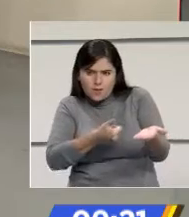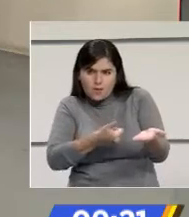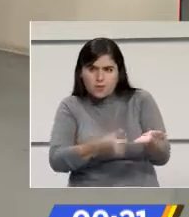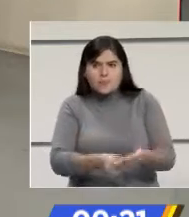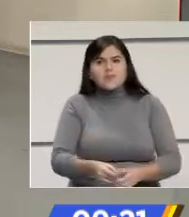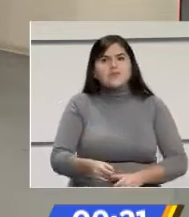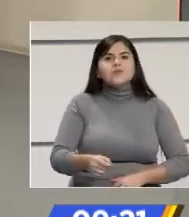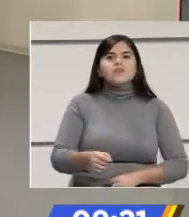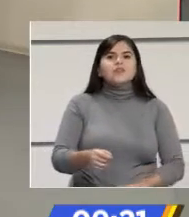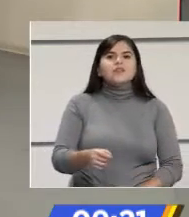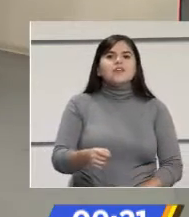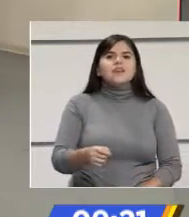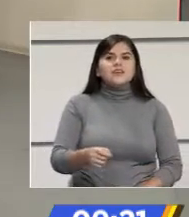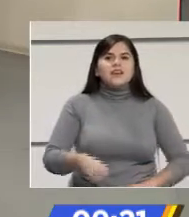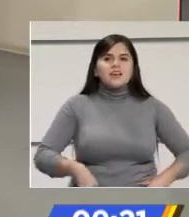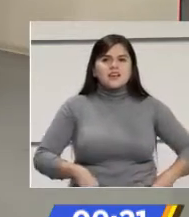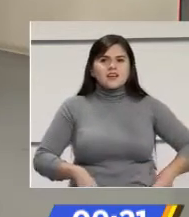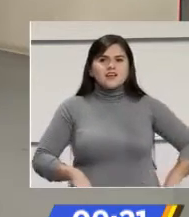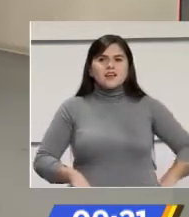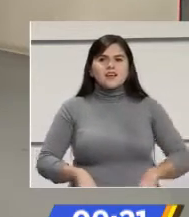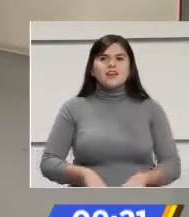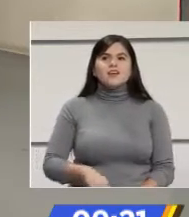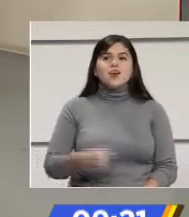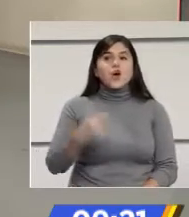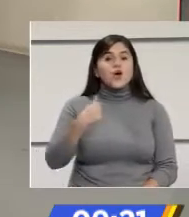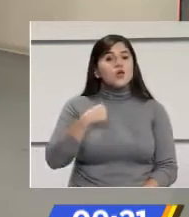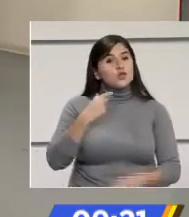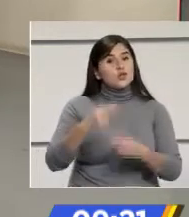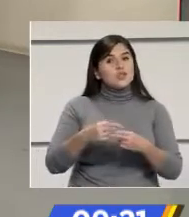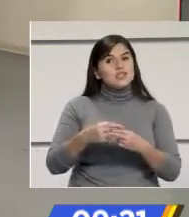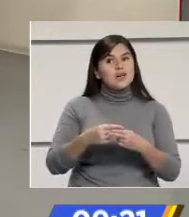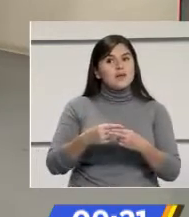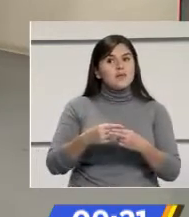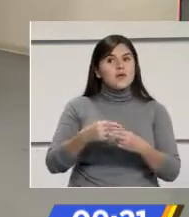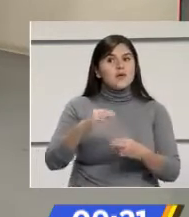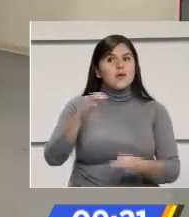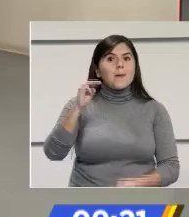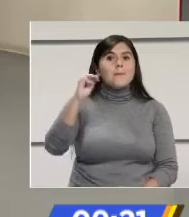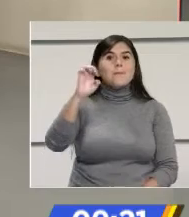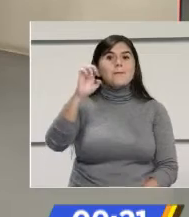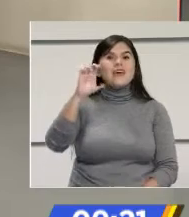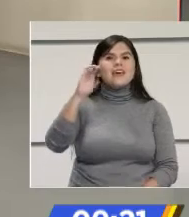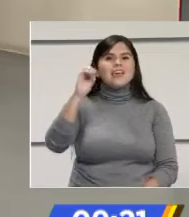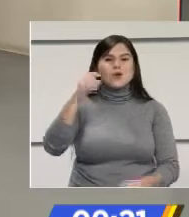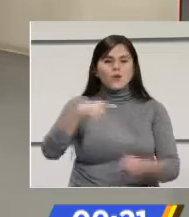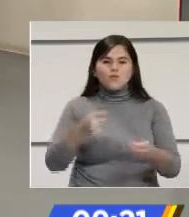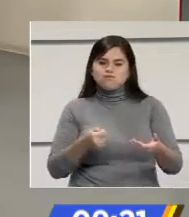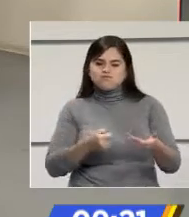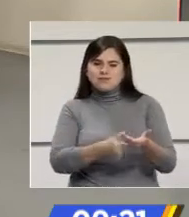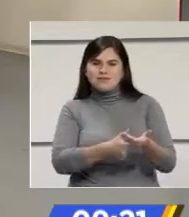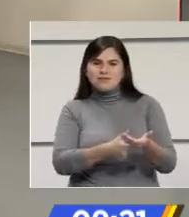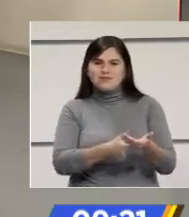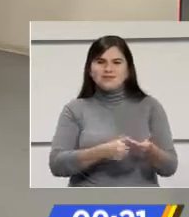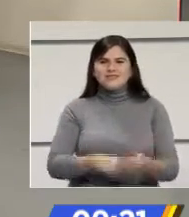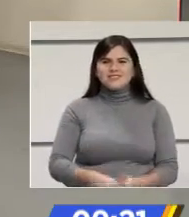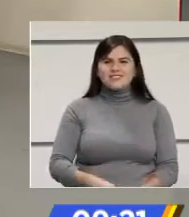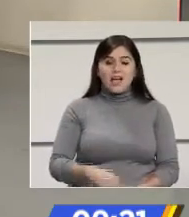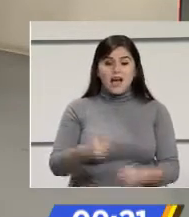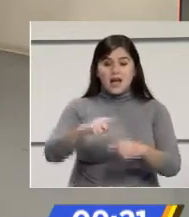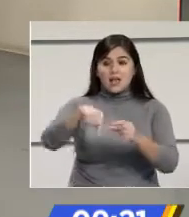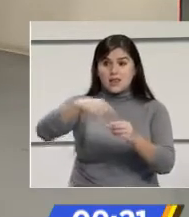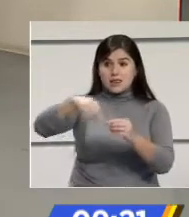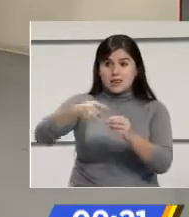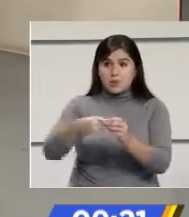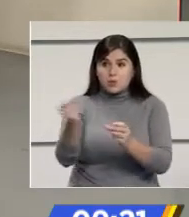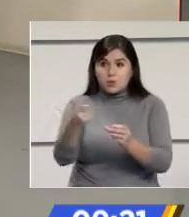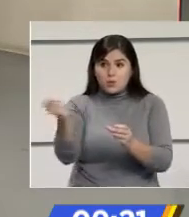nosotros agarrábamos para. Ese era el poneco. Sí, nosotros le decimos el meco, entonces le tiramos meco y le damos. Y el trompo queda partido. Trompo. Bueno, tenemos